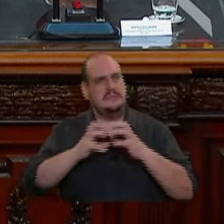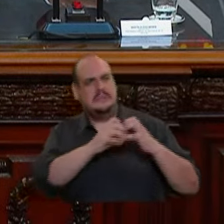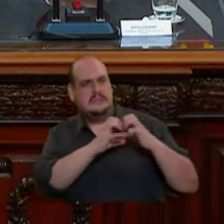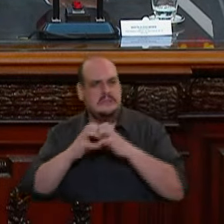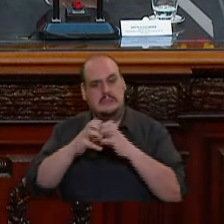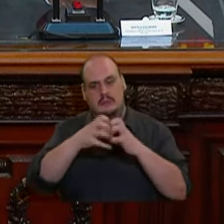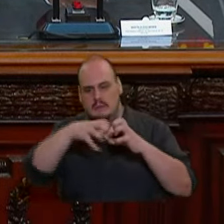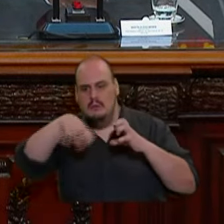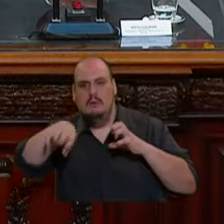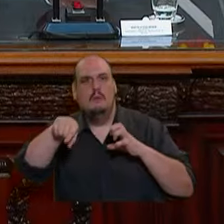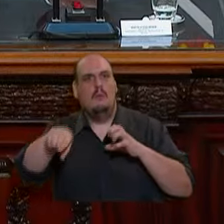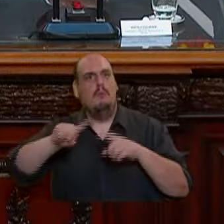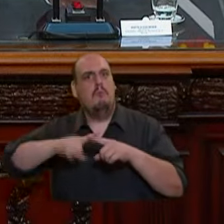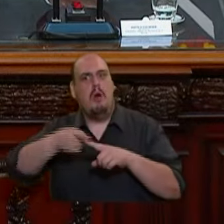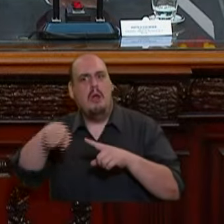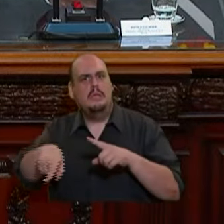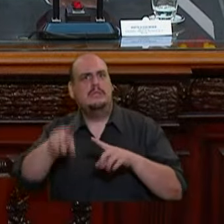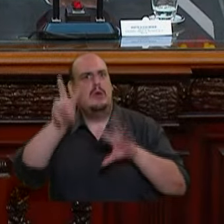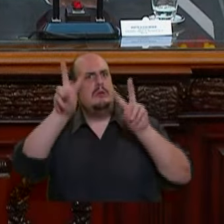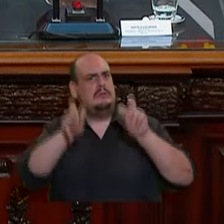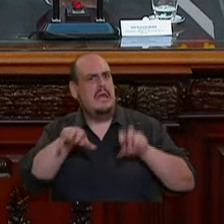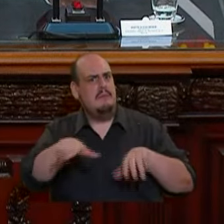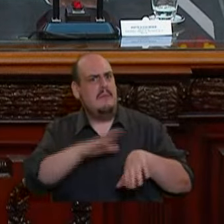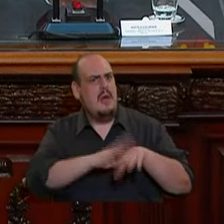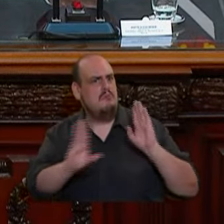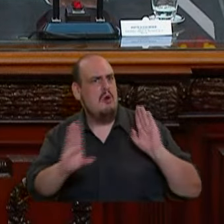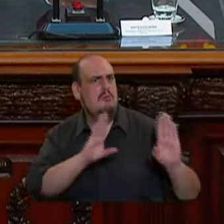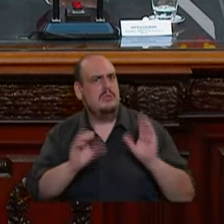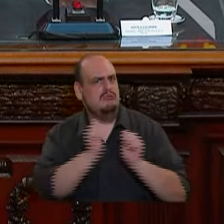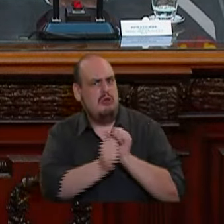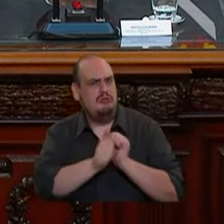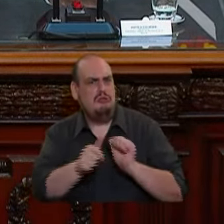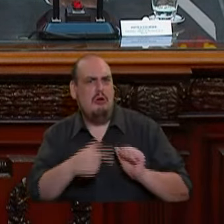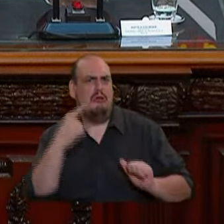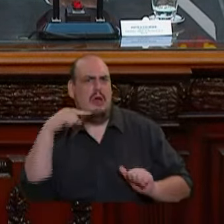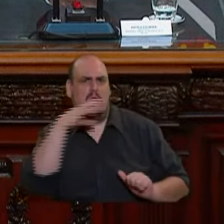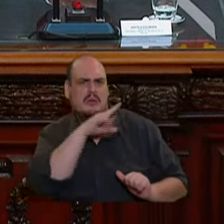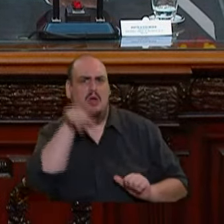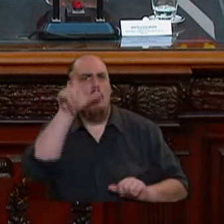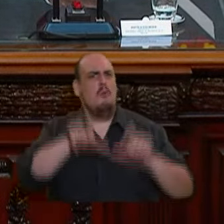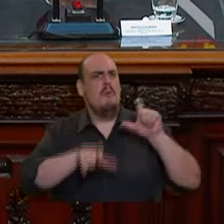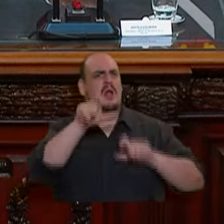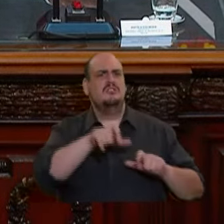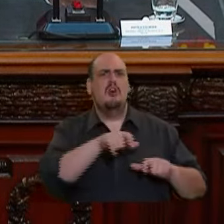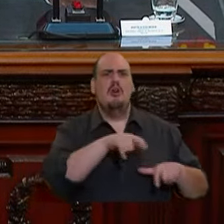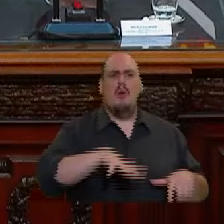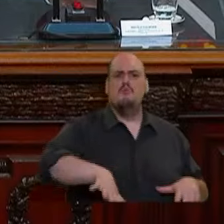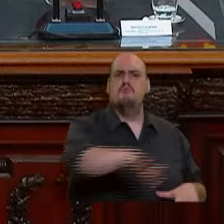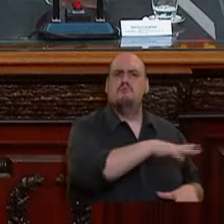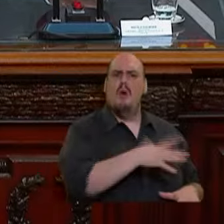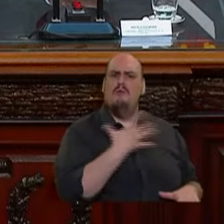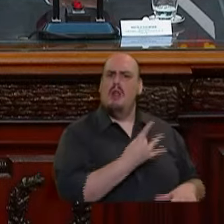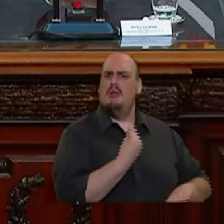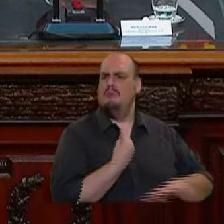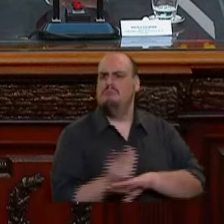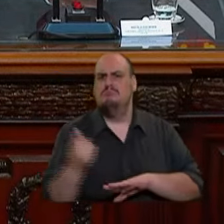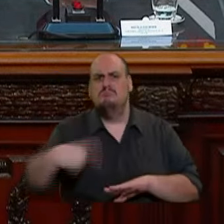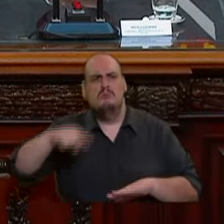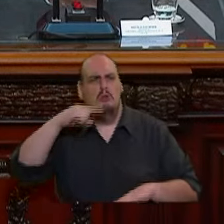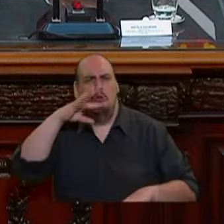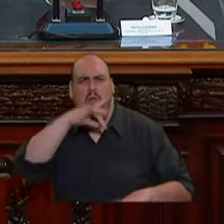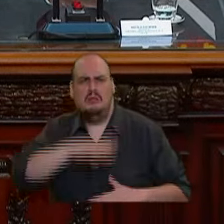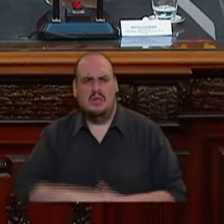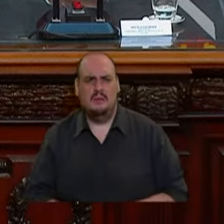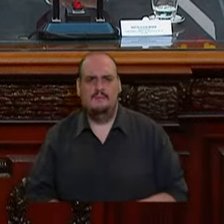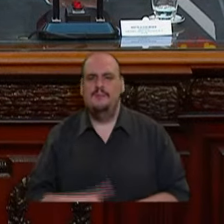la clase política que no entiende el momento histórico ni para qué nos eligió la gente. Nosotros no vinimos a jugar el